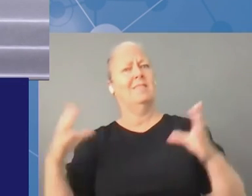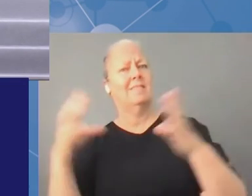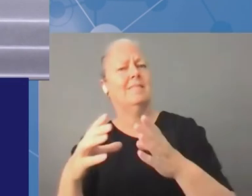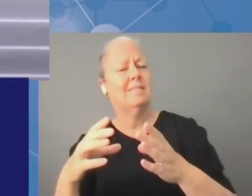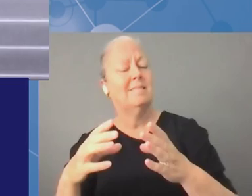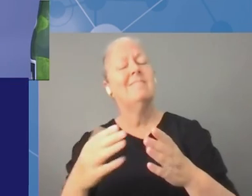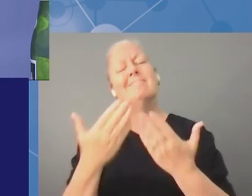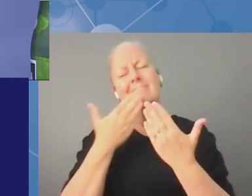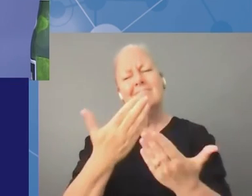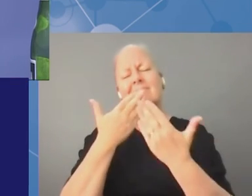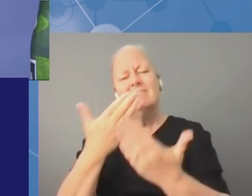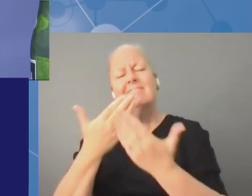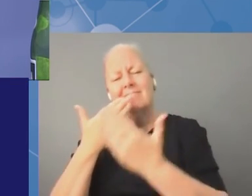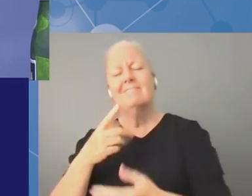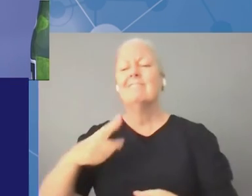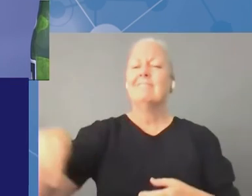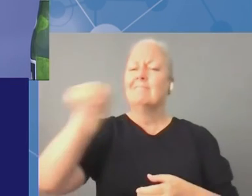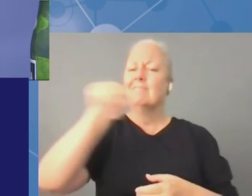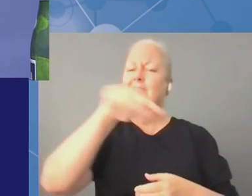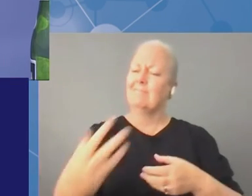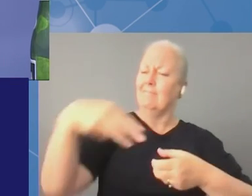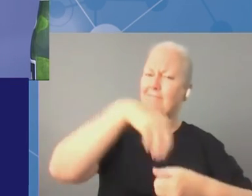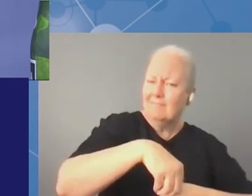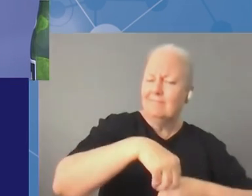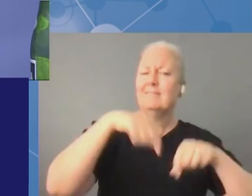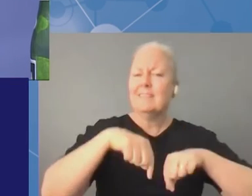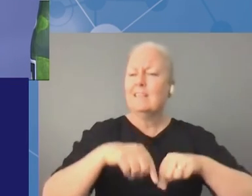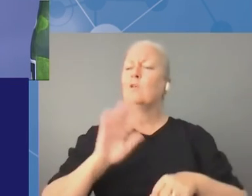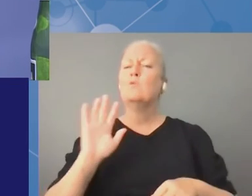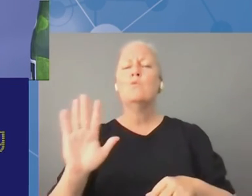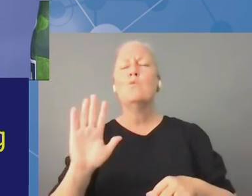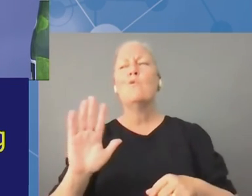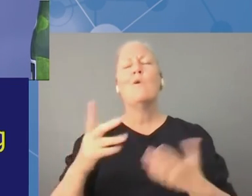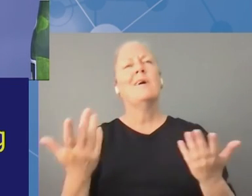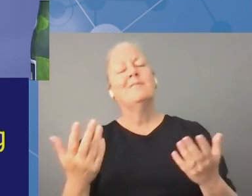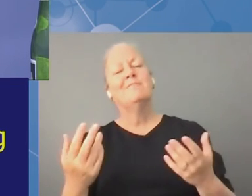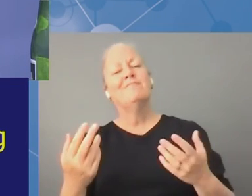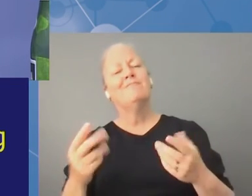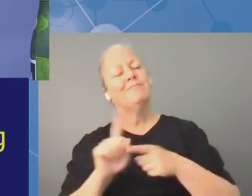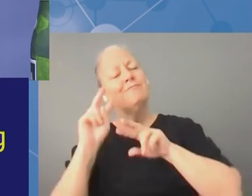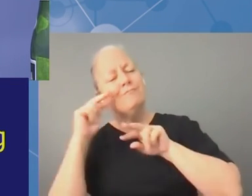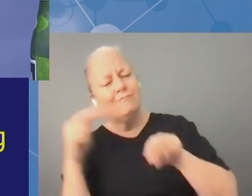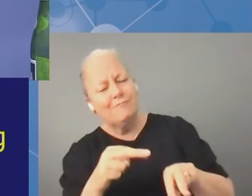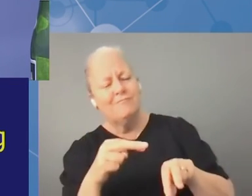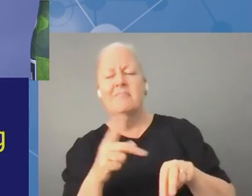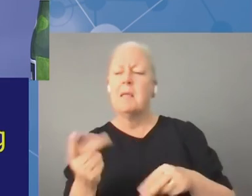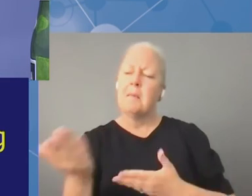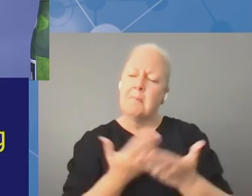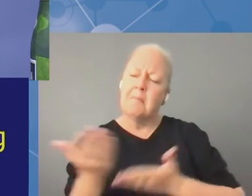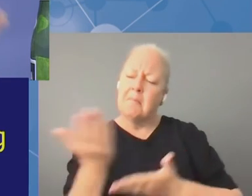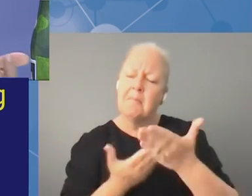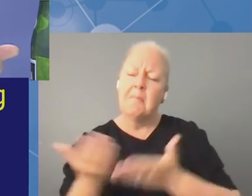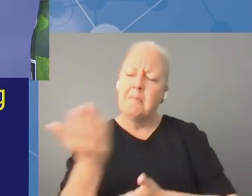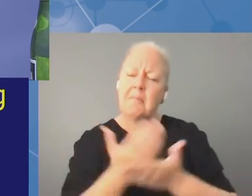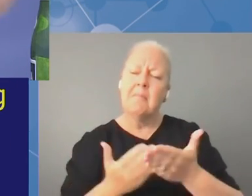hay que destacar el trabajo de María Francesca y el impacto de